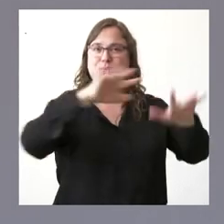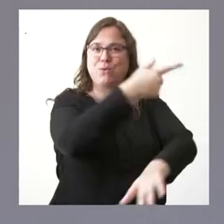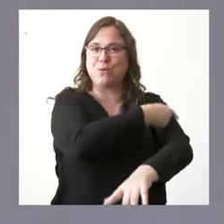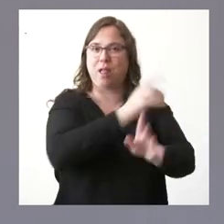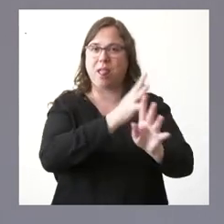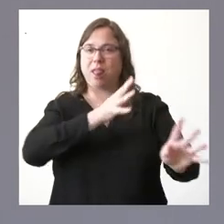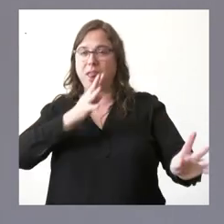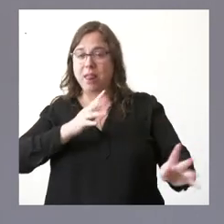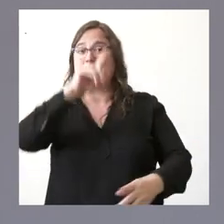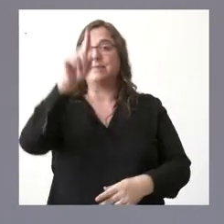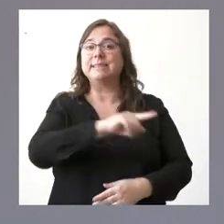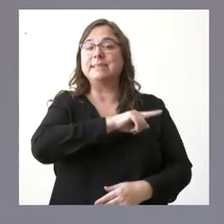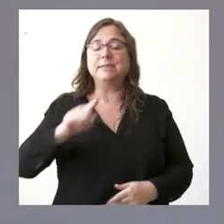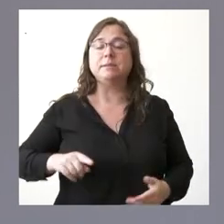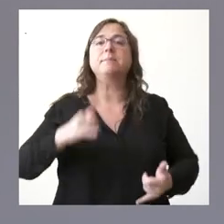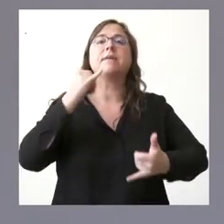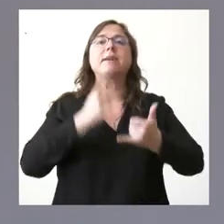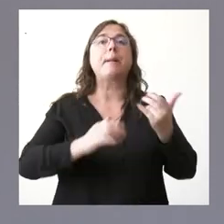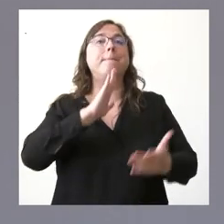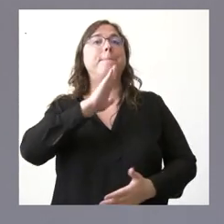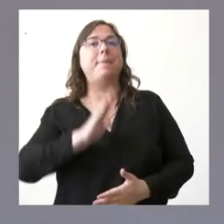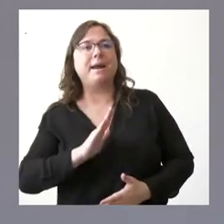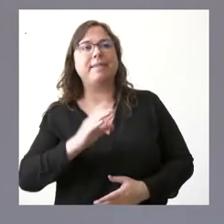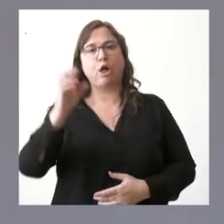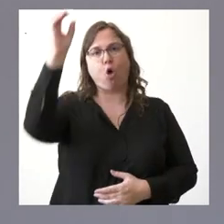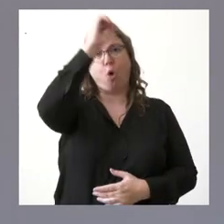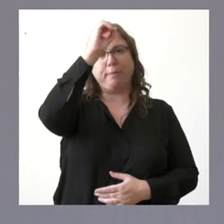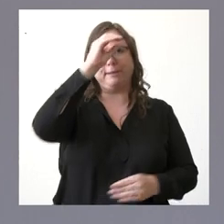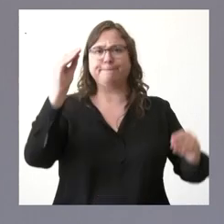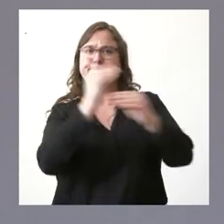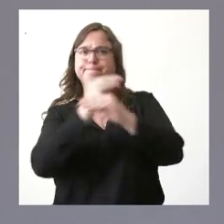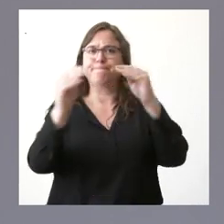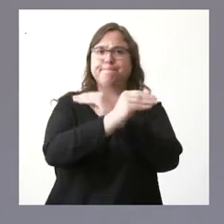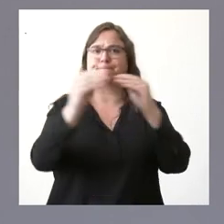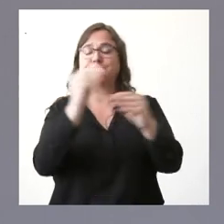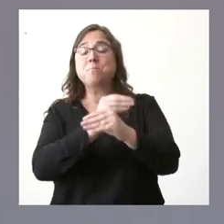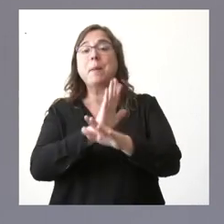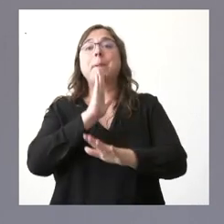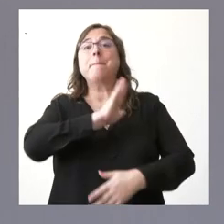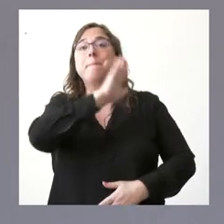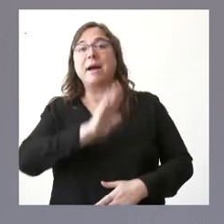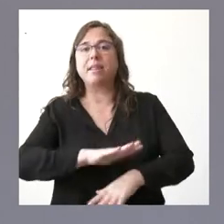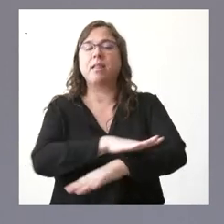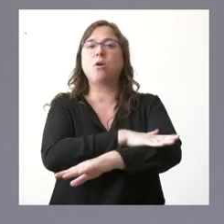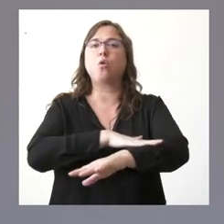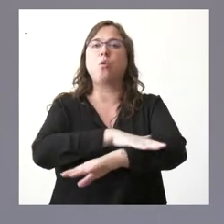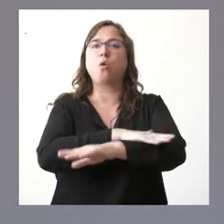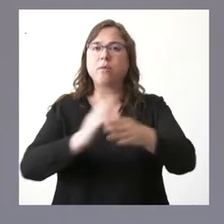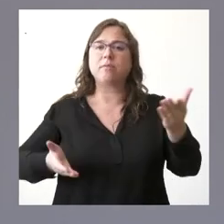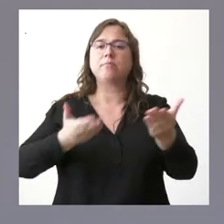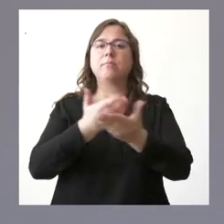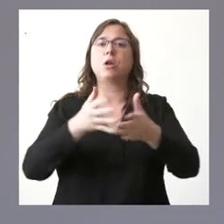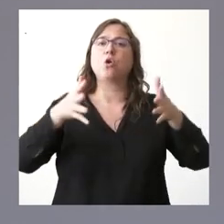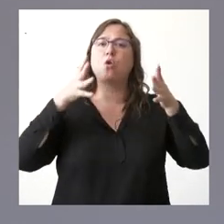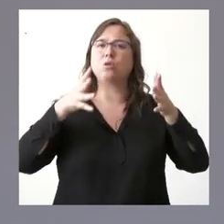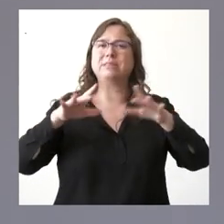parece ser que después de opiniones contradictorias el Gobierno planteaba en el Consejo Interterritorial